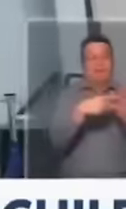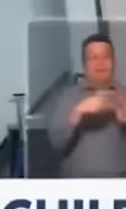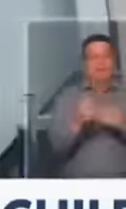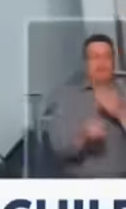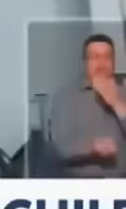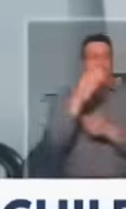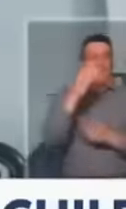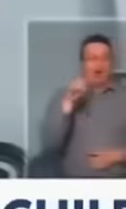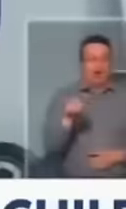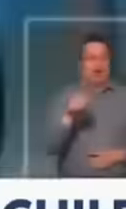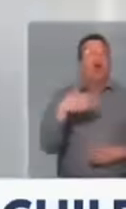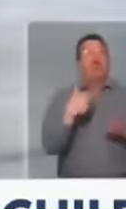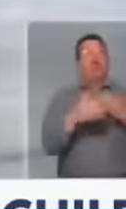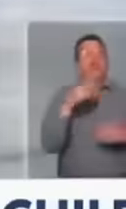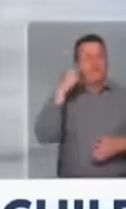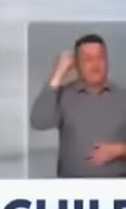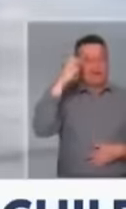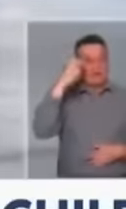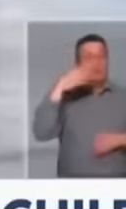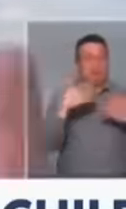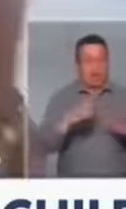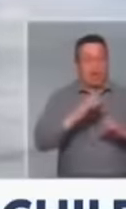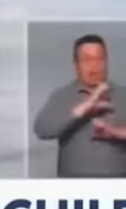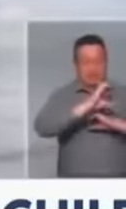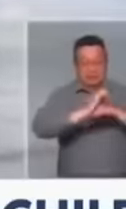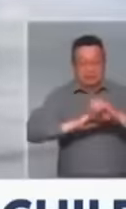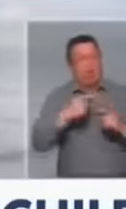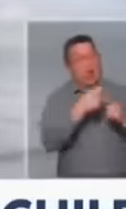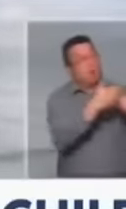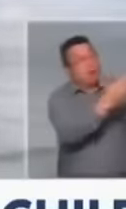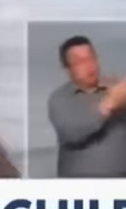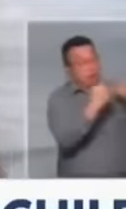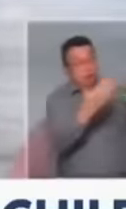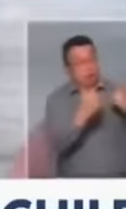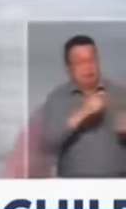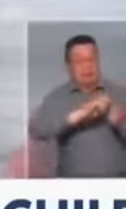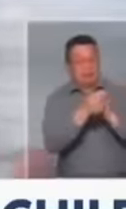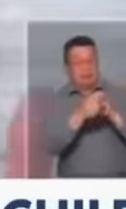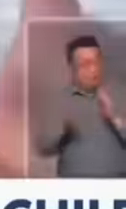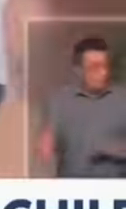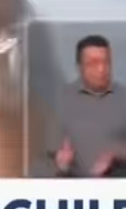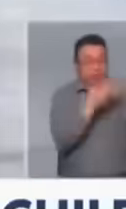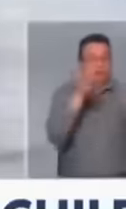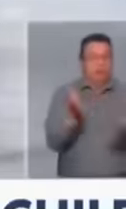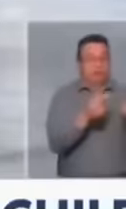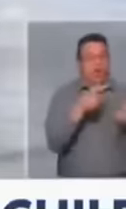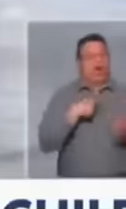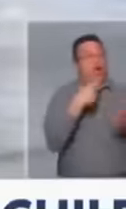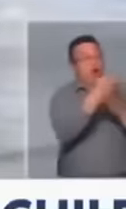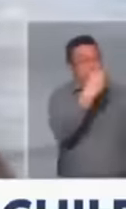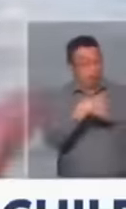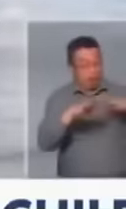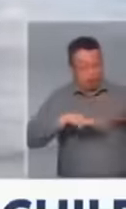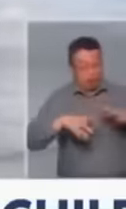El destino, Brasil. Logramos romper este ciclo de importar tecnología desde afuera y exportar materias primas, sino que esta vez importamos materias primas